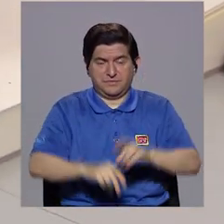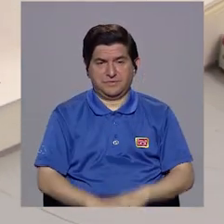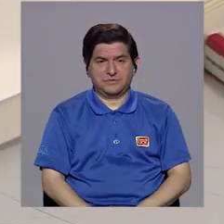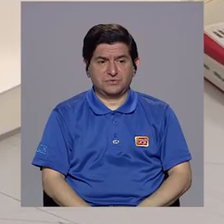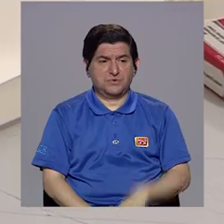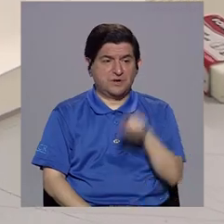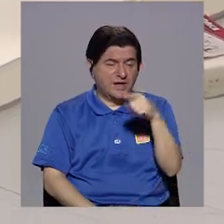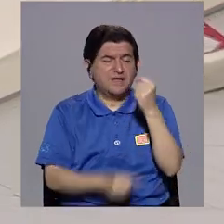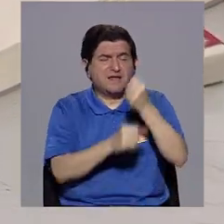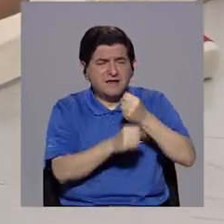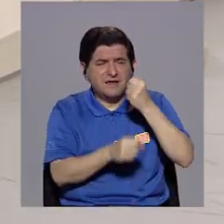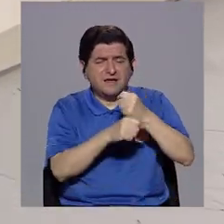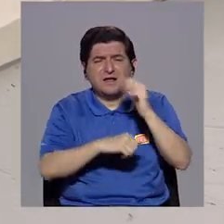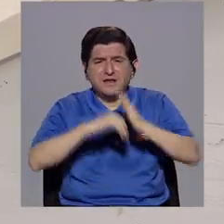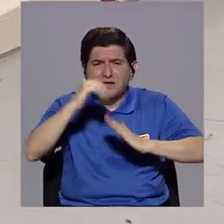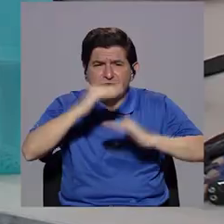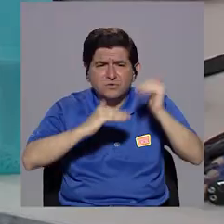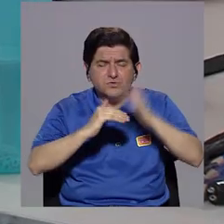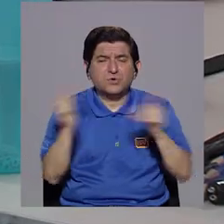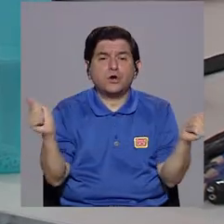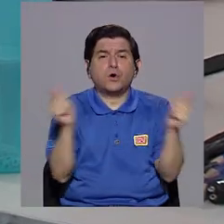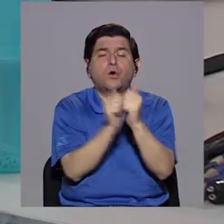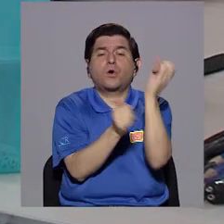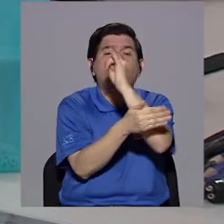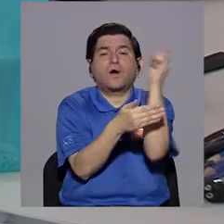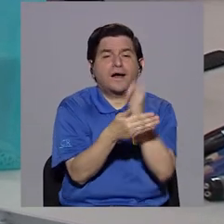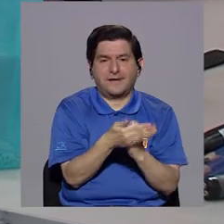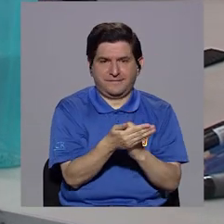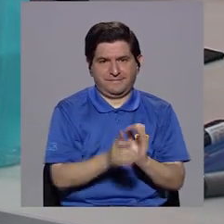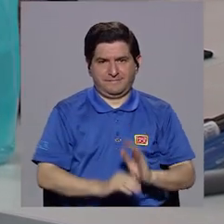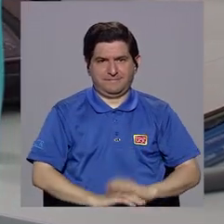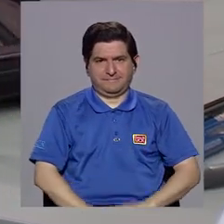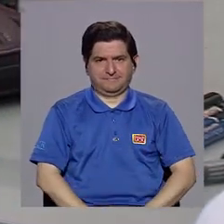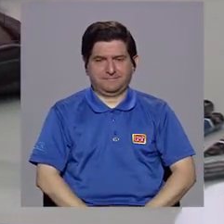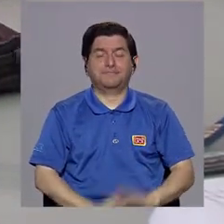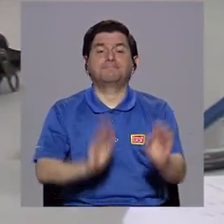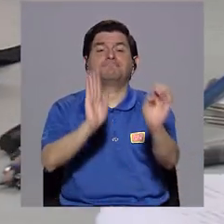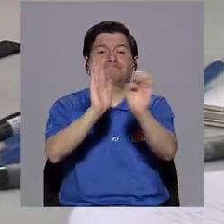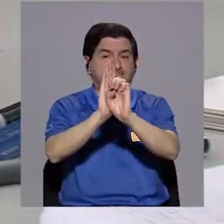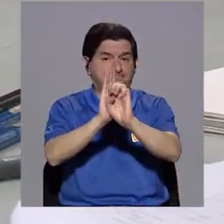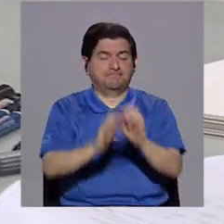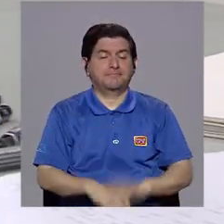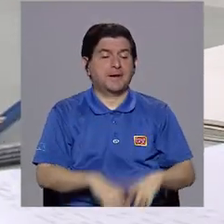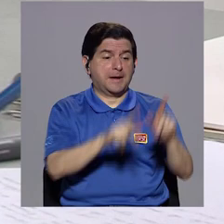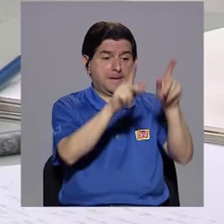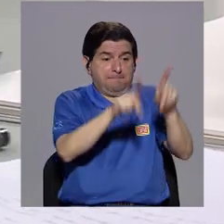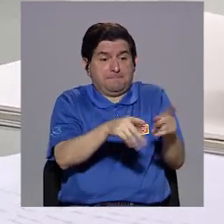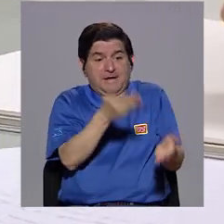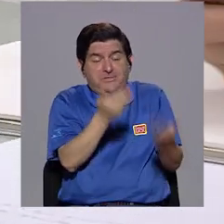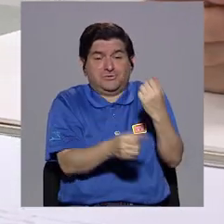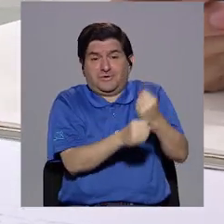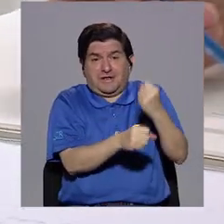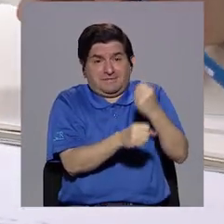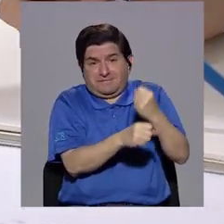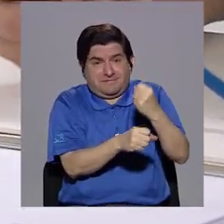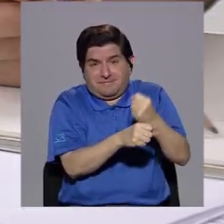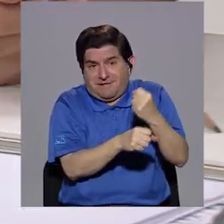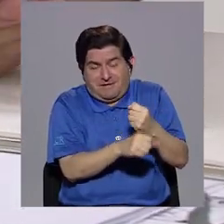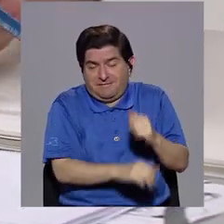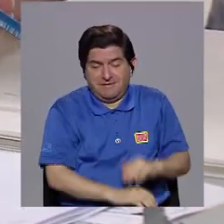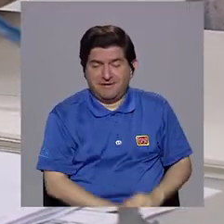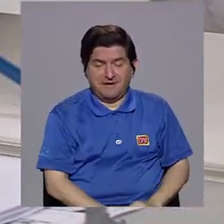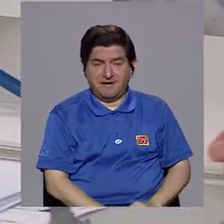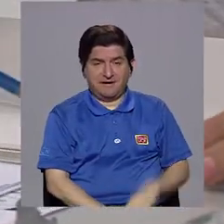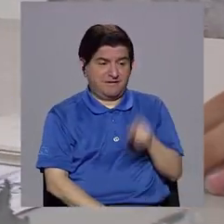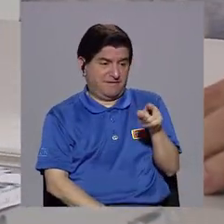persona y lo que está trabajando se construye con el arte. Entonces, por ejemplo, qué sé yo, con alguna paciente podrías trabajar o un paciente